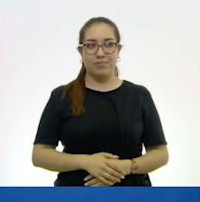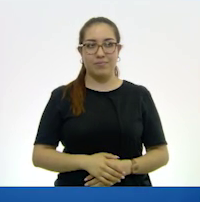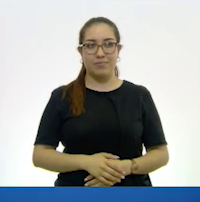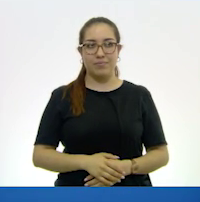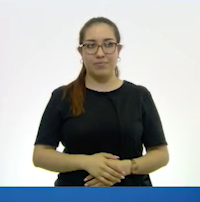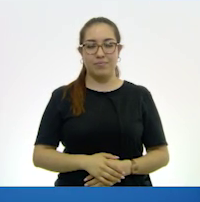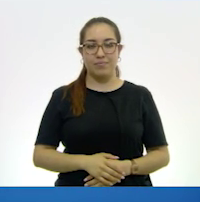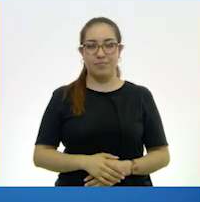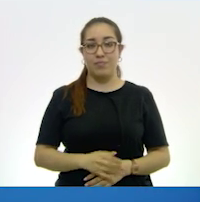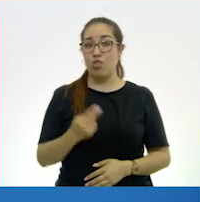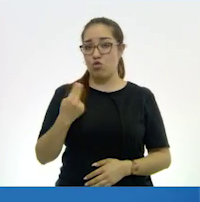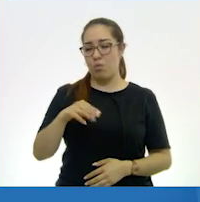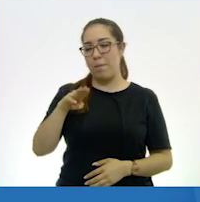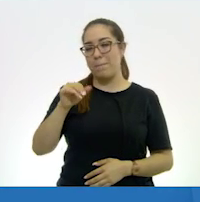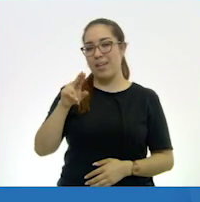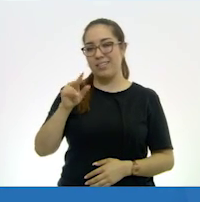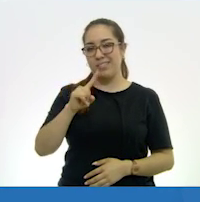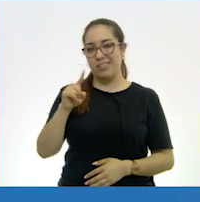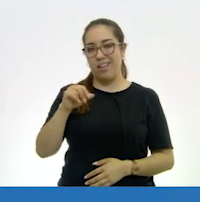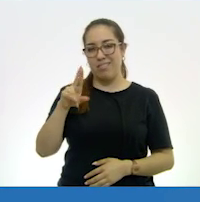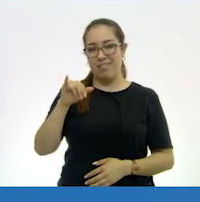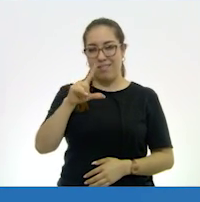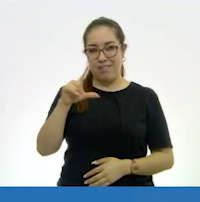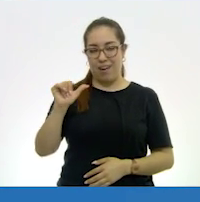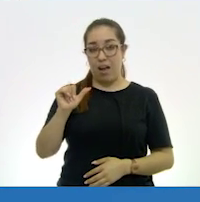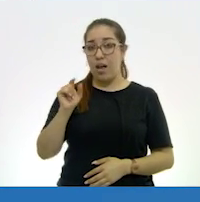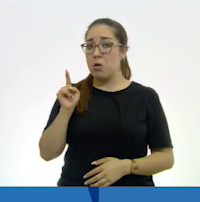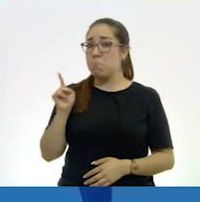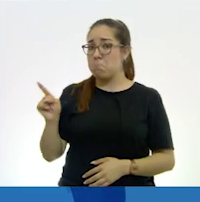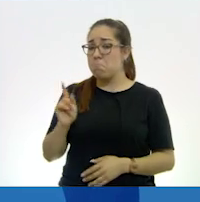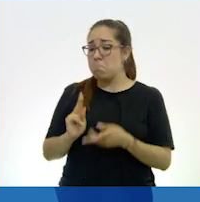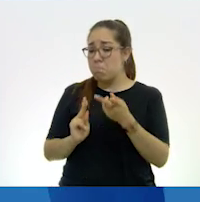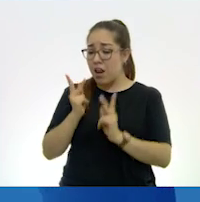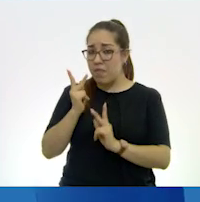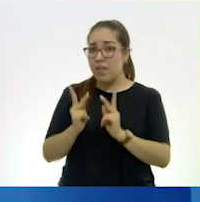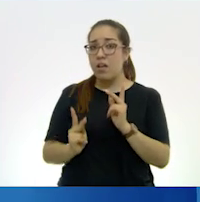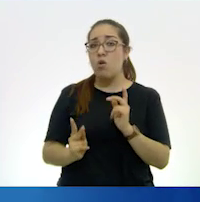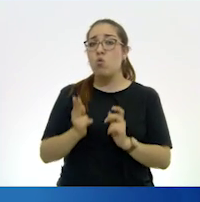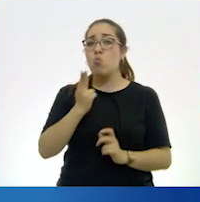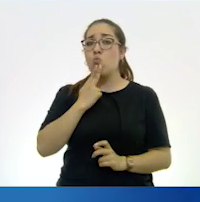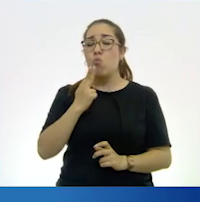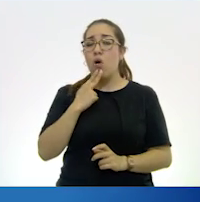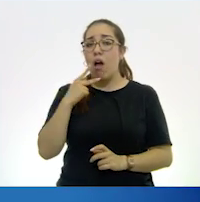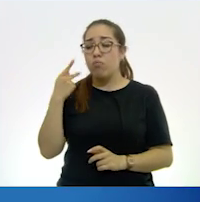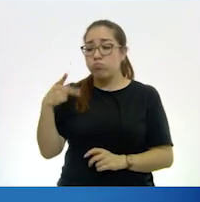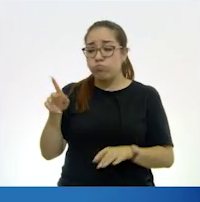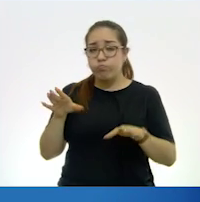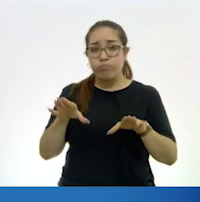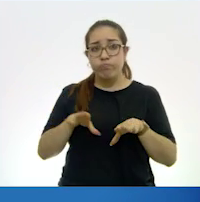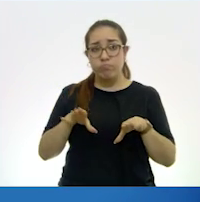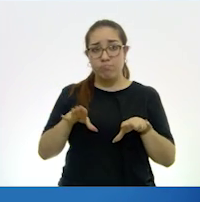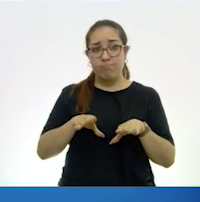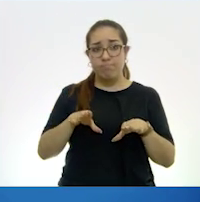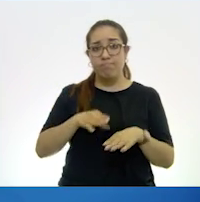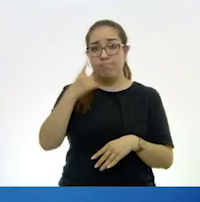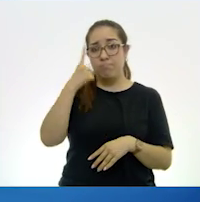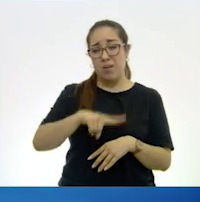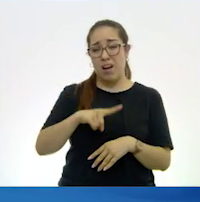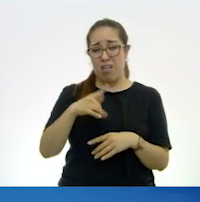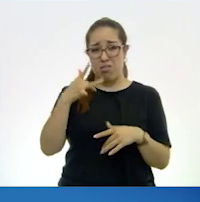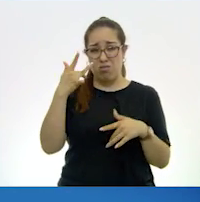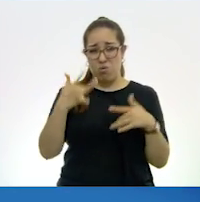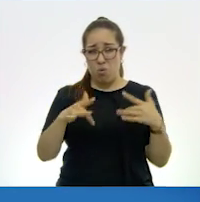iñi. Manzanilla. Es una hierba utilizada por sus propiedades